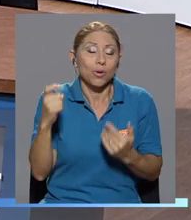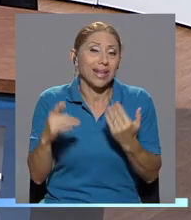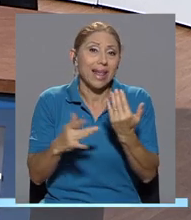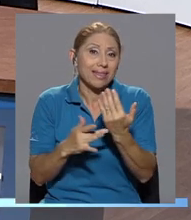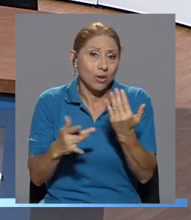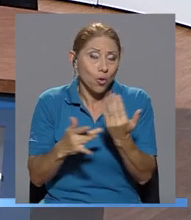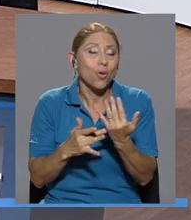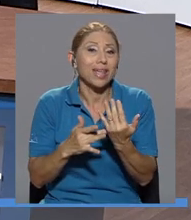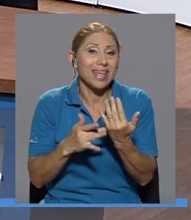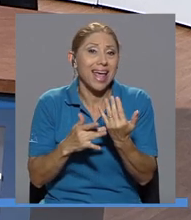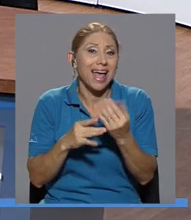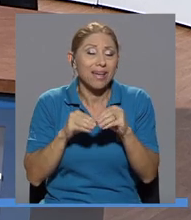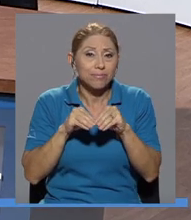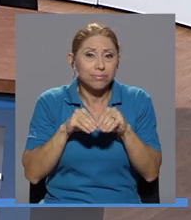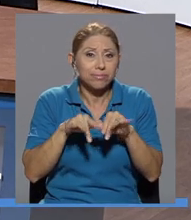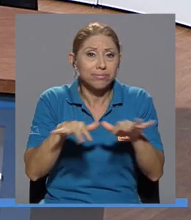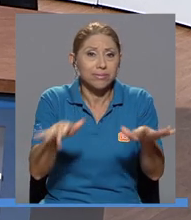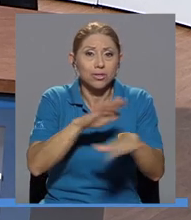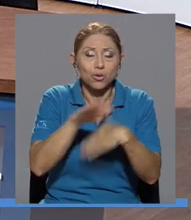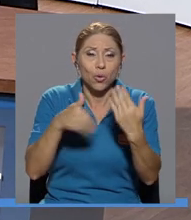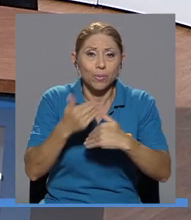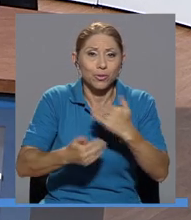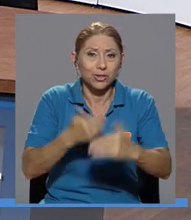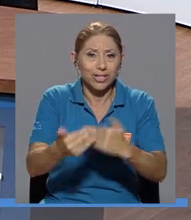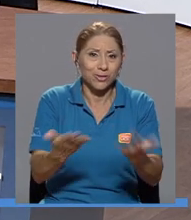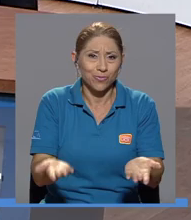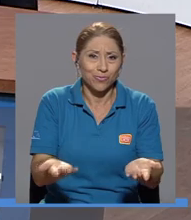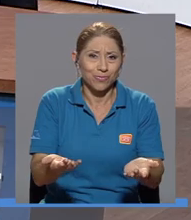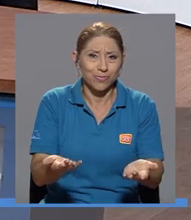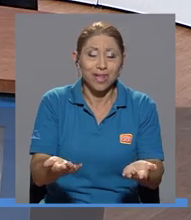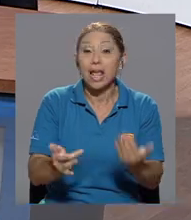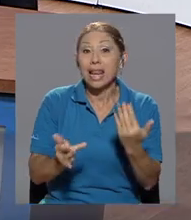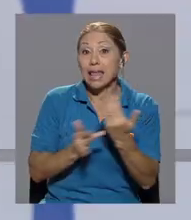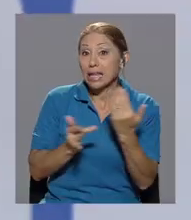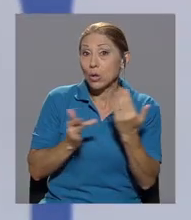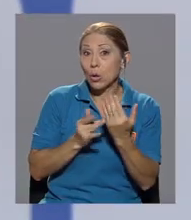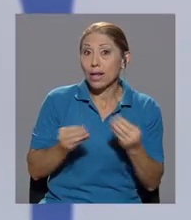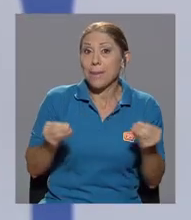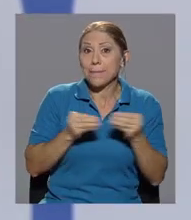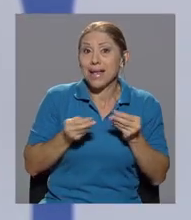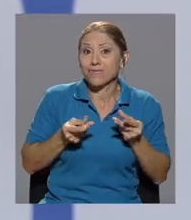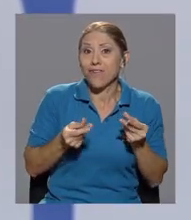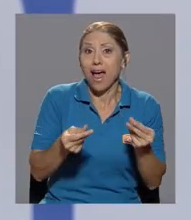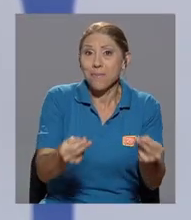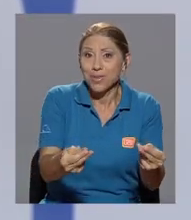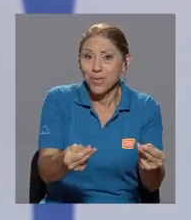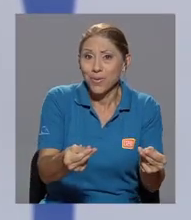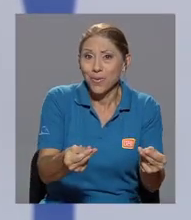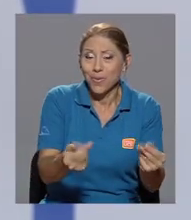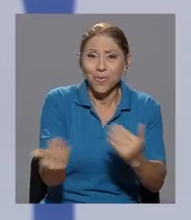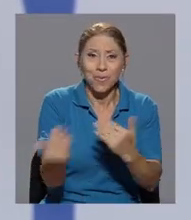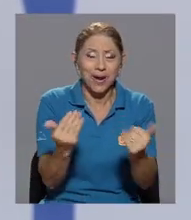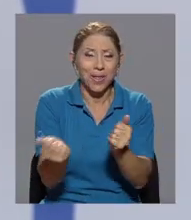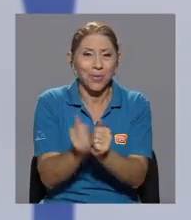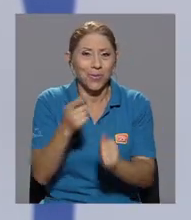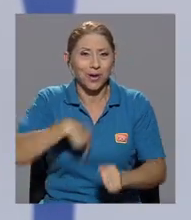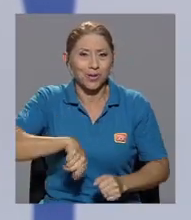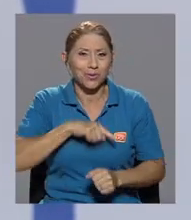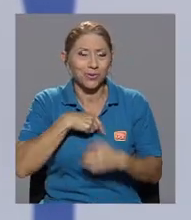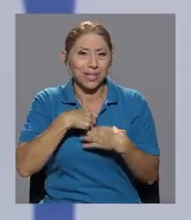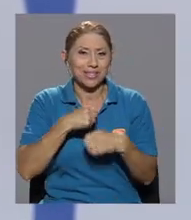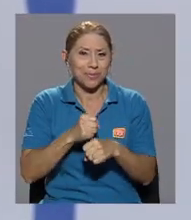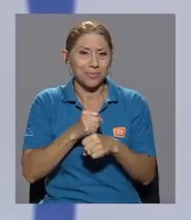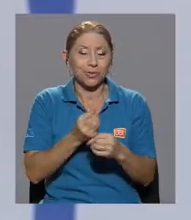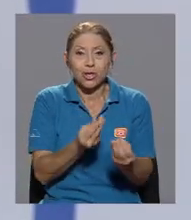manera atraviesa todo el proceso y la tecnología normalmente va mucho más rápido de lo que nosotros podemos hacer con el tema digamos de producir